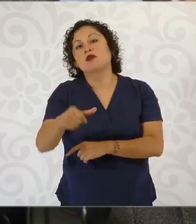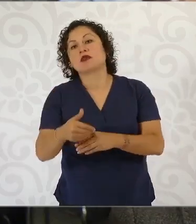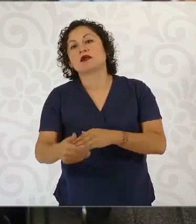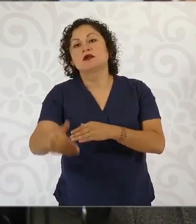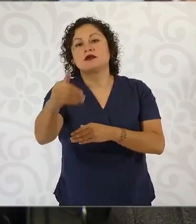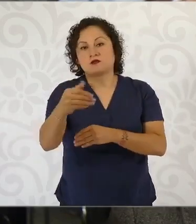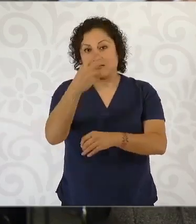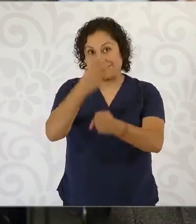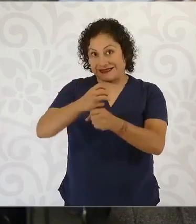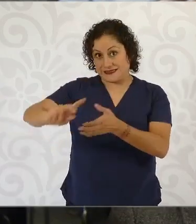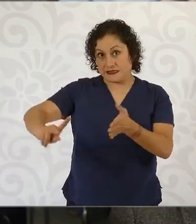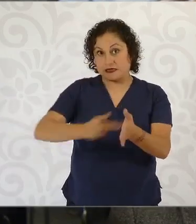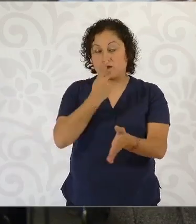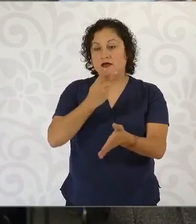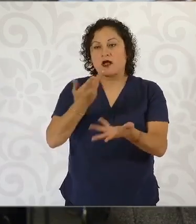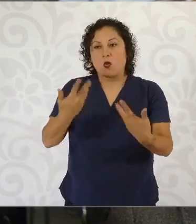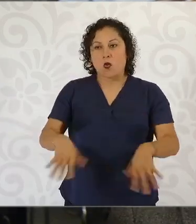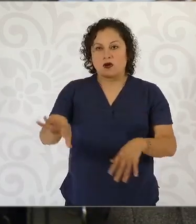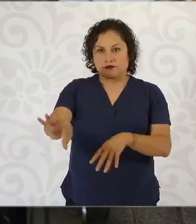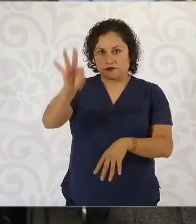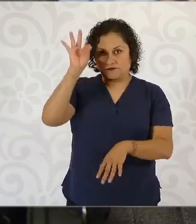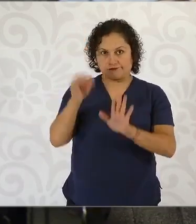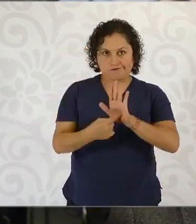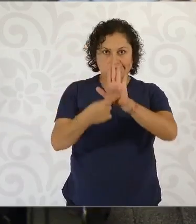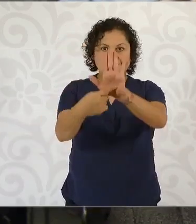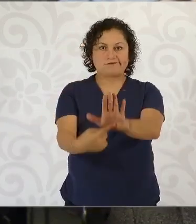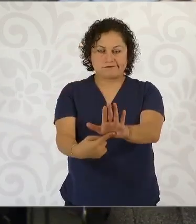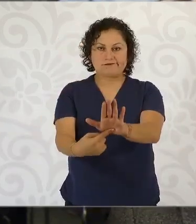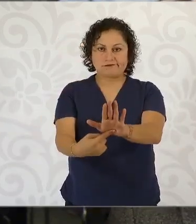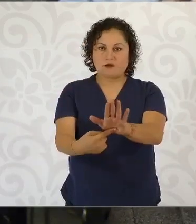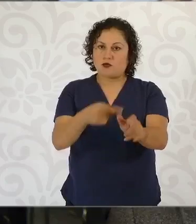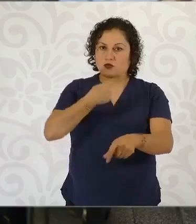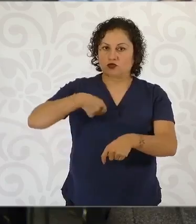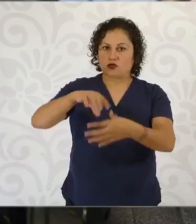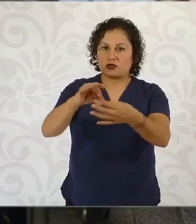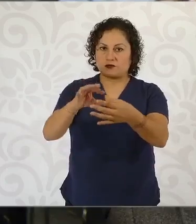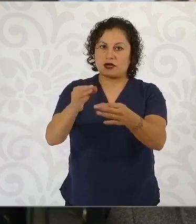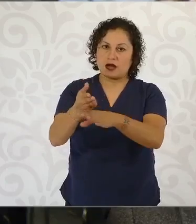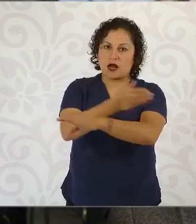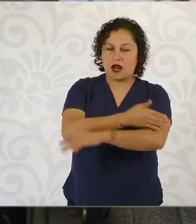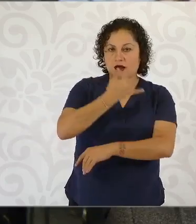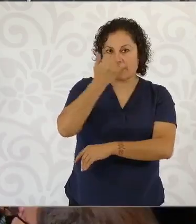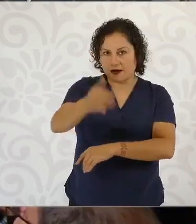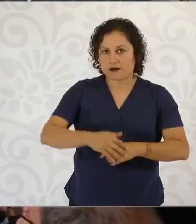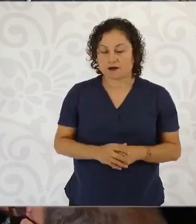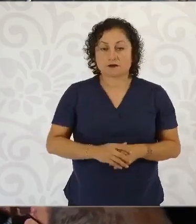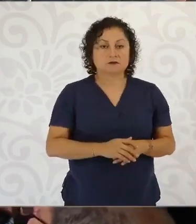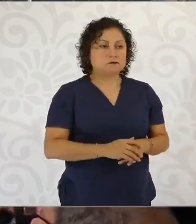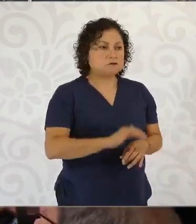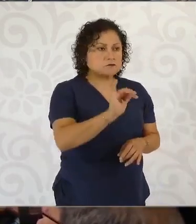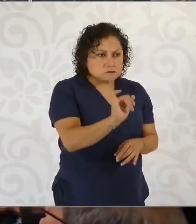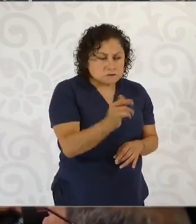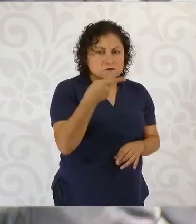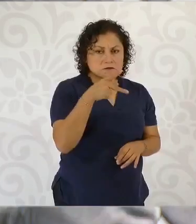hacemos constancia de esta explicación, digamos, del error en el registro que ustedes nos dijeron. Pero vaya, fue un error de registro